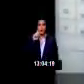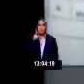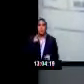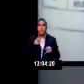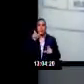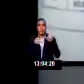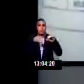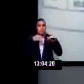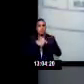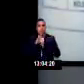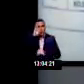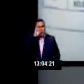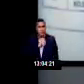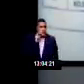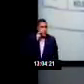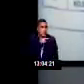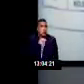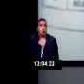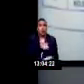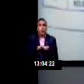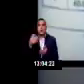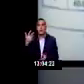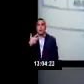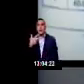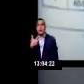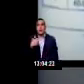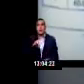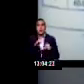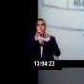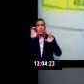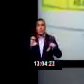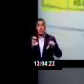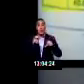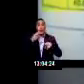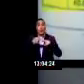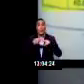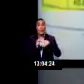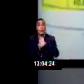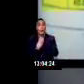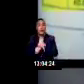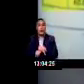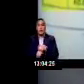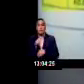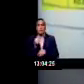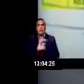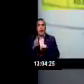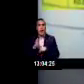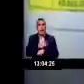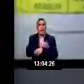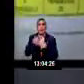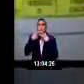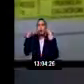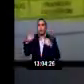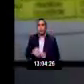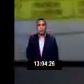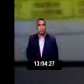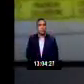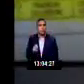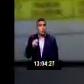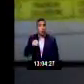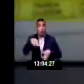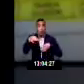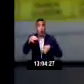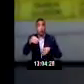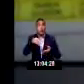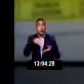la policía también encontró las copias de estos cheques del consorcio Pedernales con los valores ya mencionados. Se observa que en la hoja